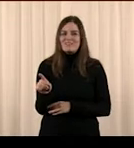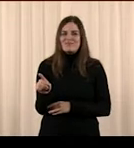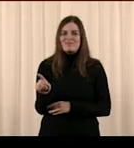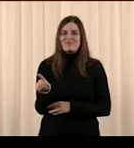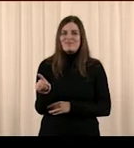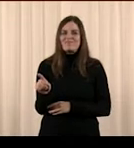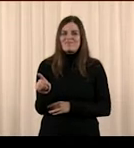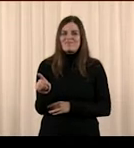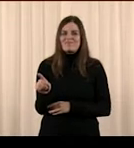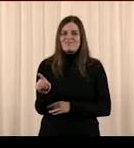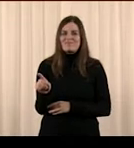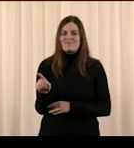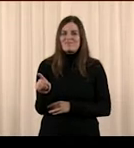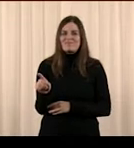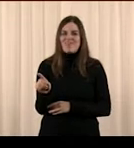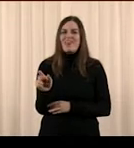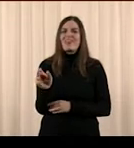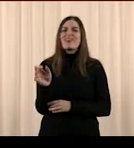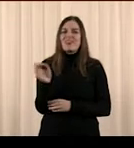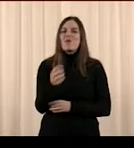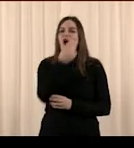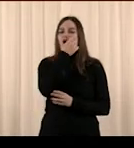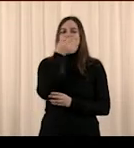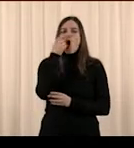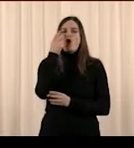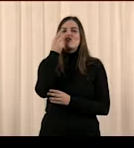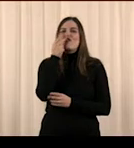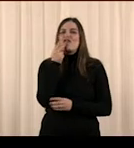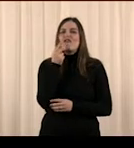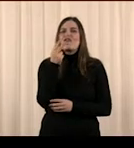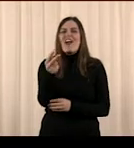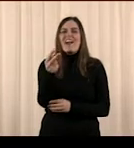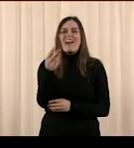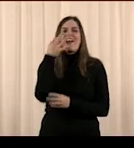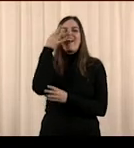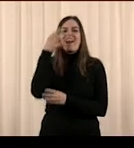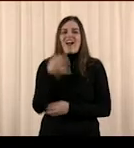is. Pero no estás utilizando los ojos para ver lo que es real.